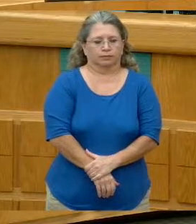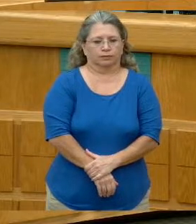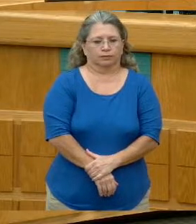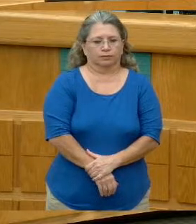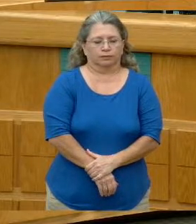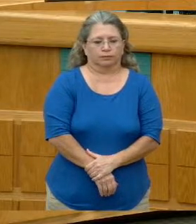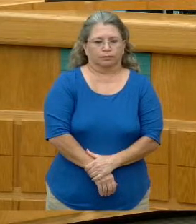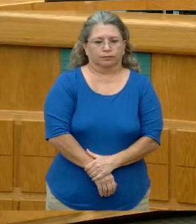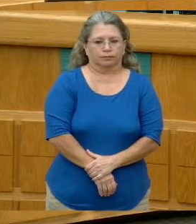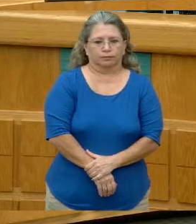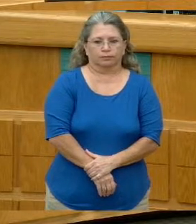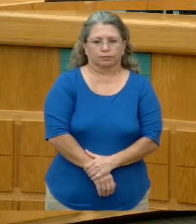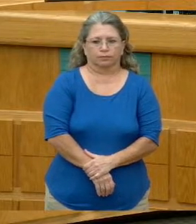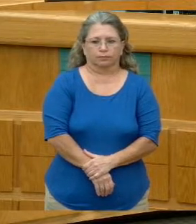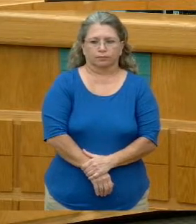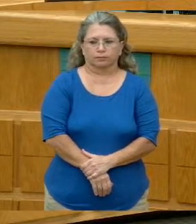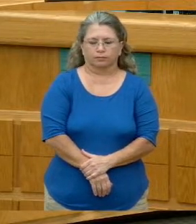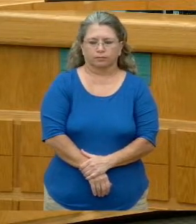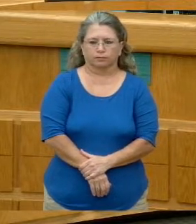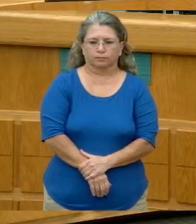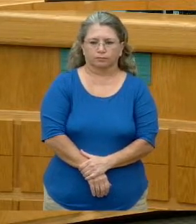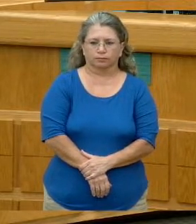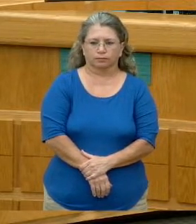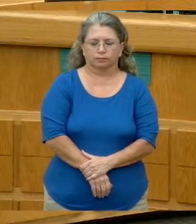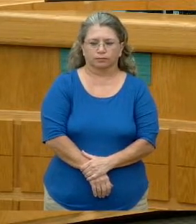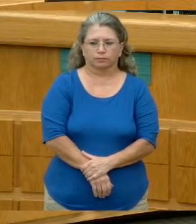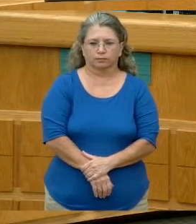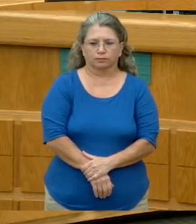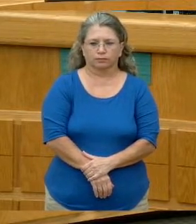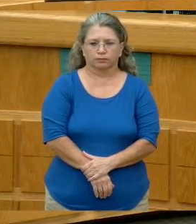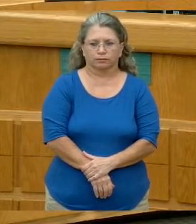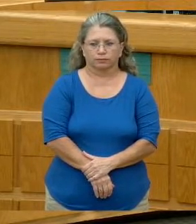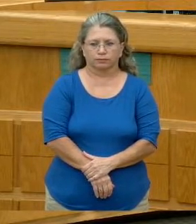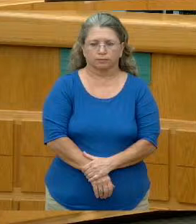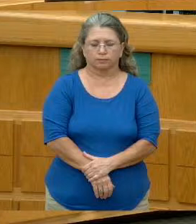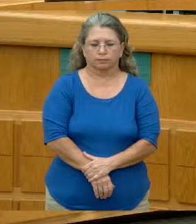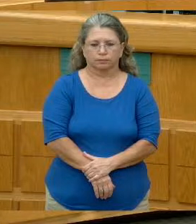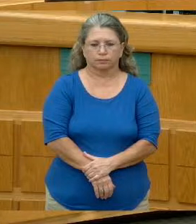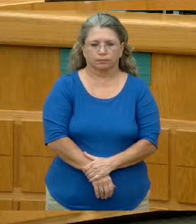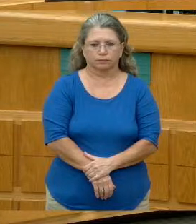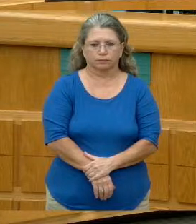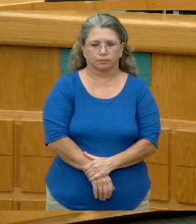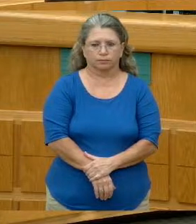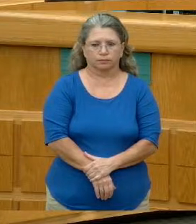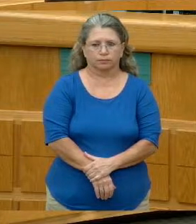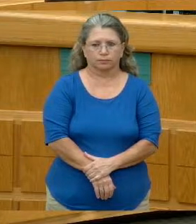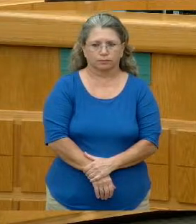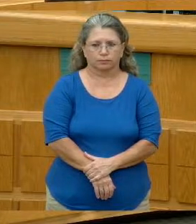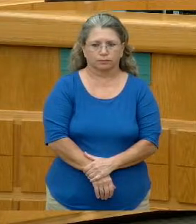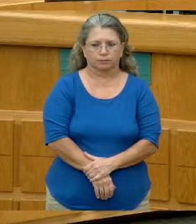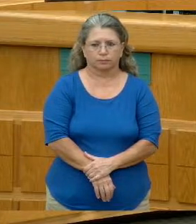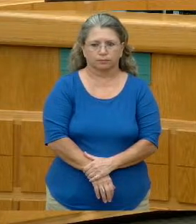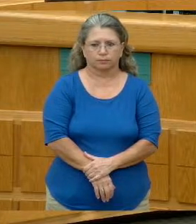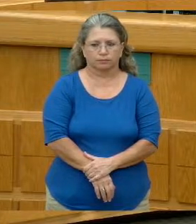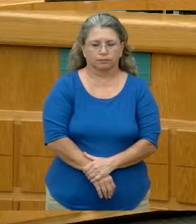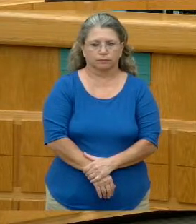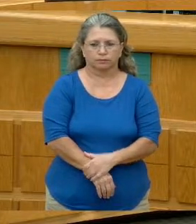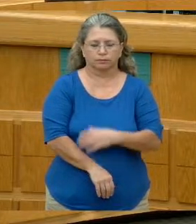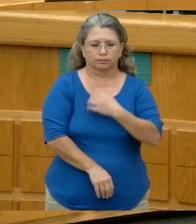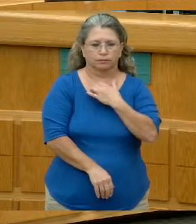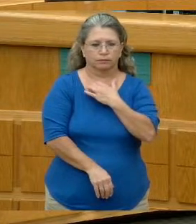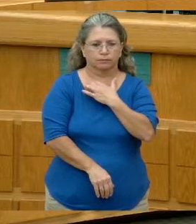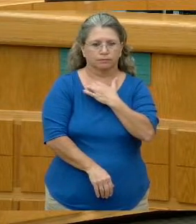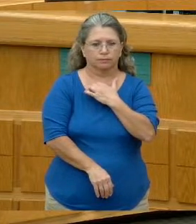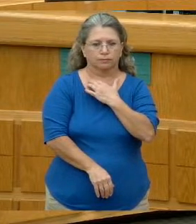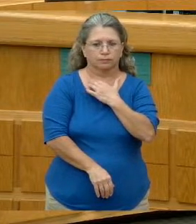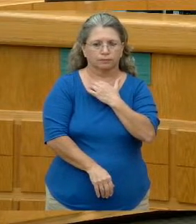preguntas y respuestas que acaba de dar la directora es veraz. La cifra de 85 bebés no ocurrió de un día para otro. Mucha gente cree que solo los